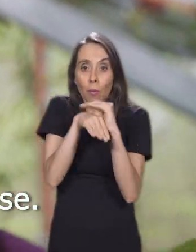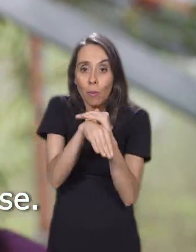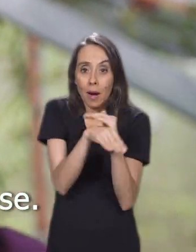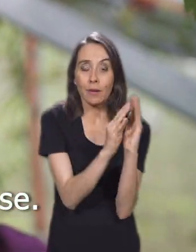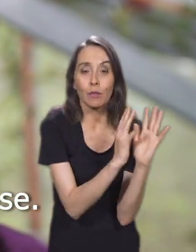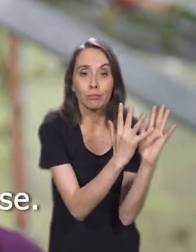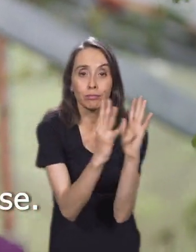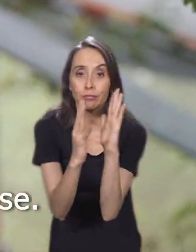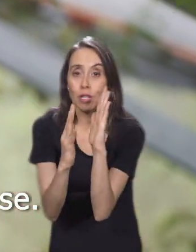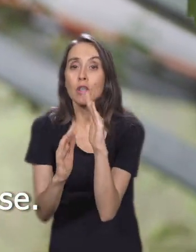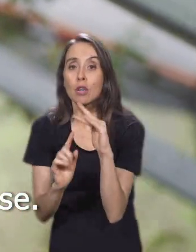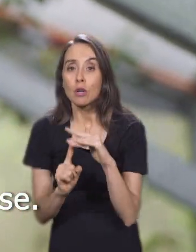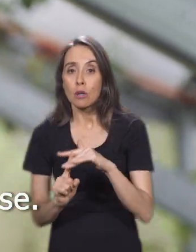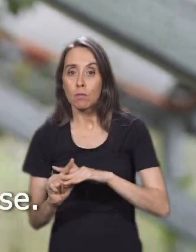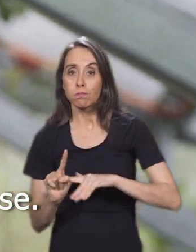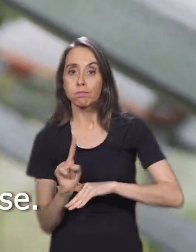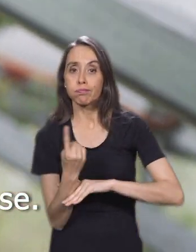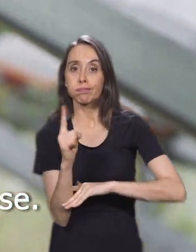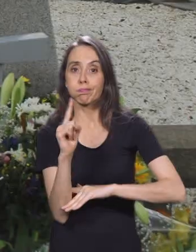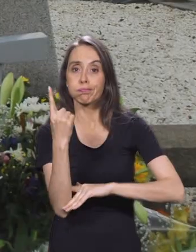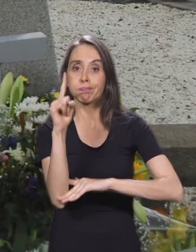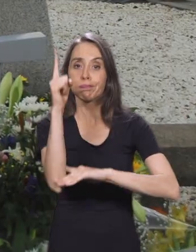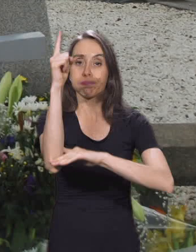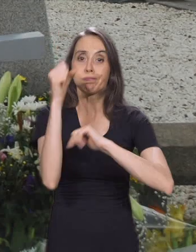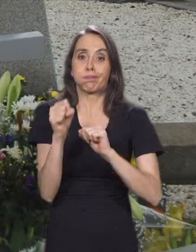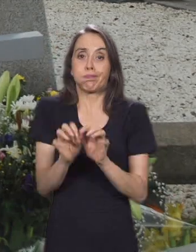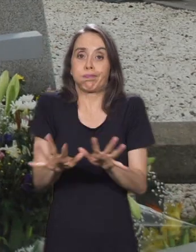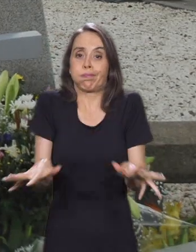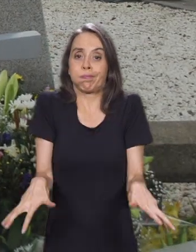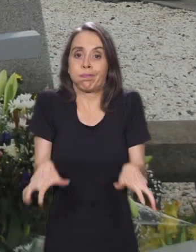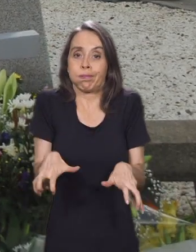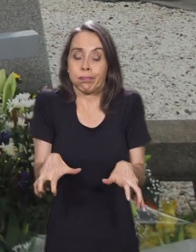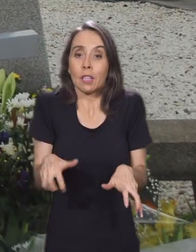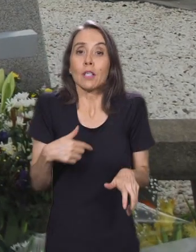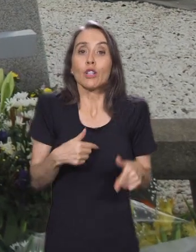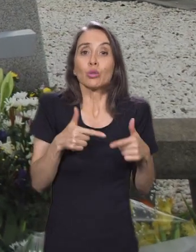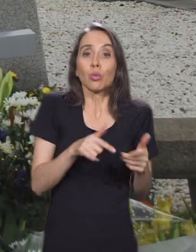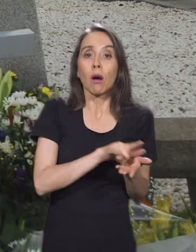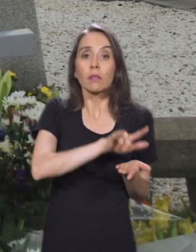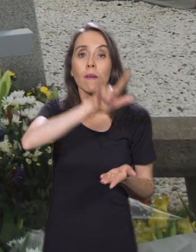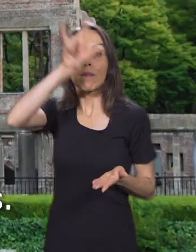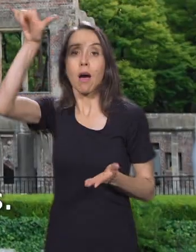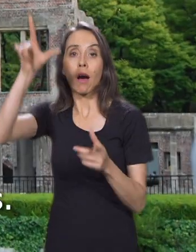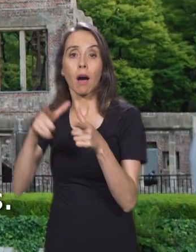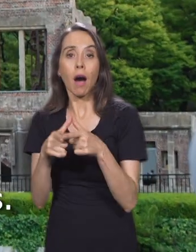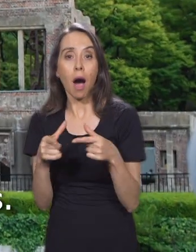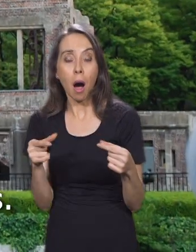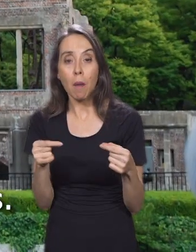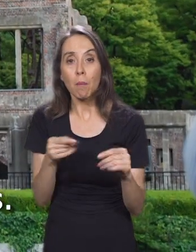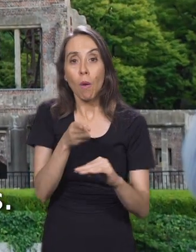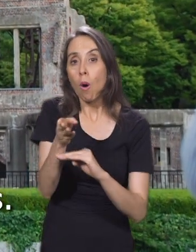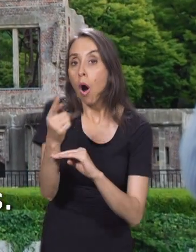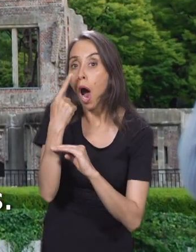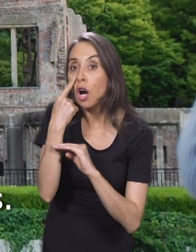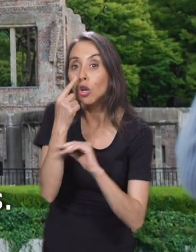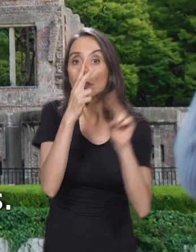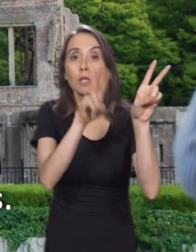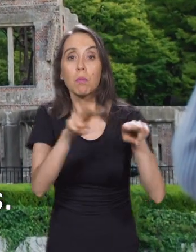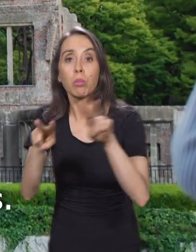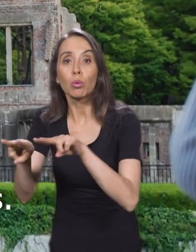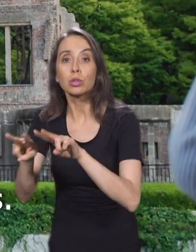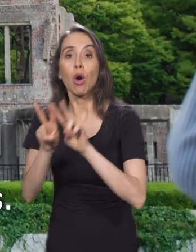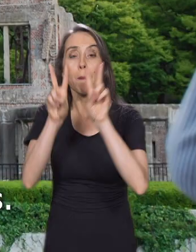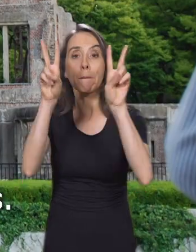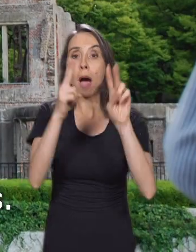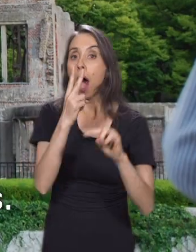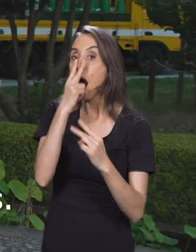botánico, creciendo, fortaleciéndose. Bueno, tuve la suerte de poder viajar a Japón y conocer el Museo de la Paz,